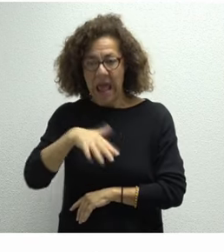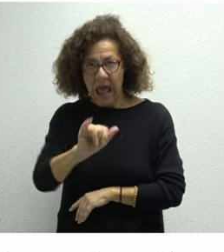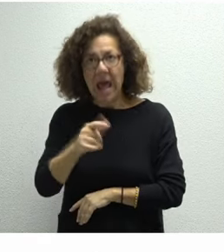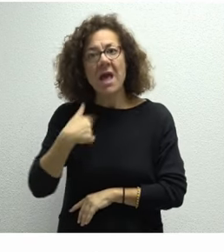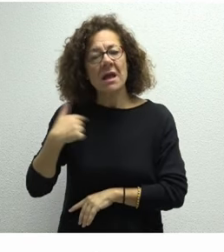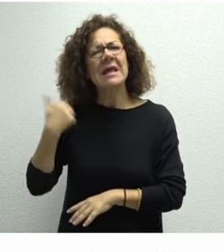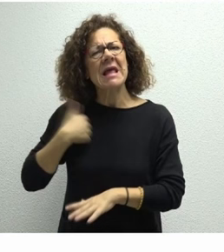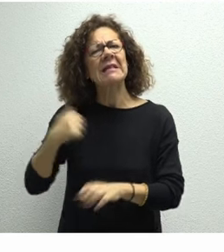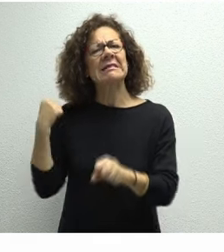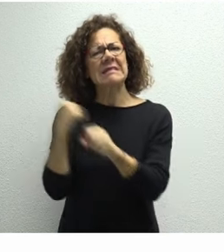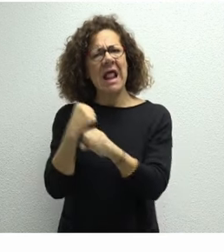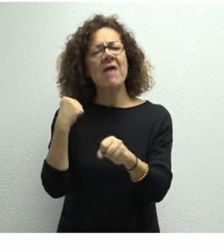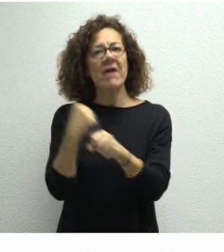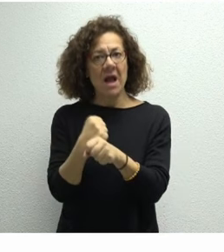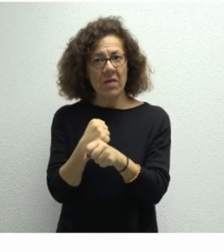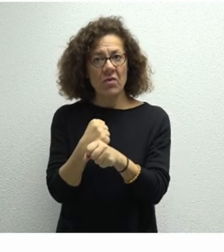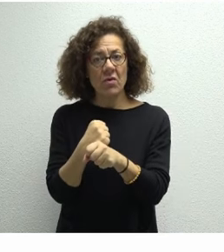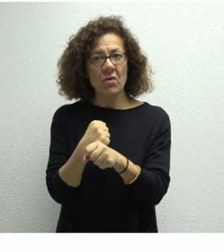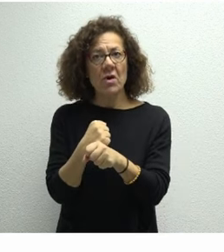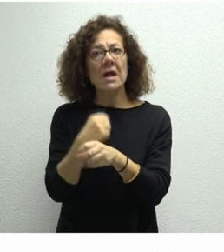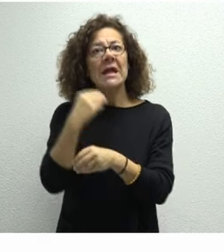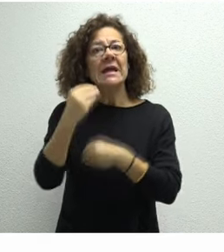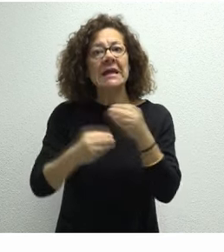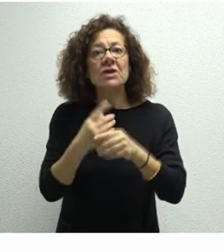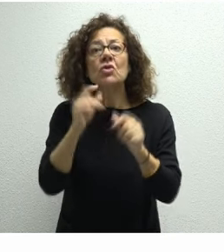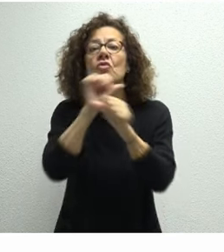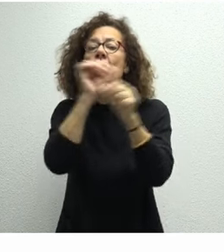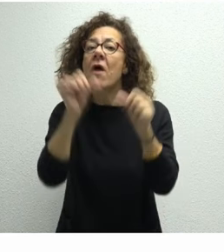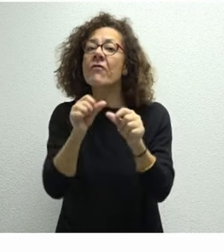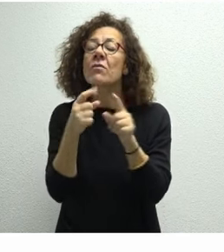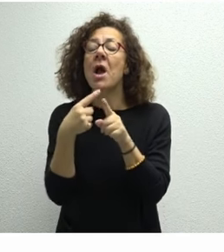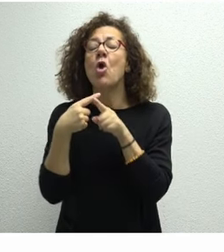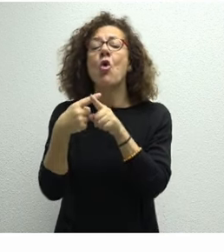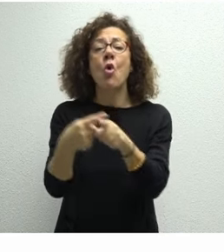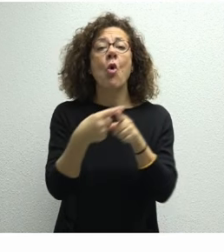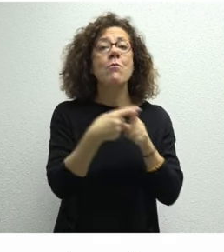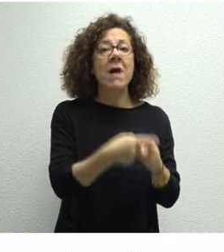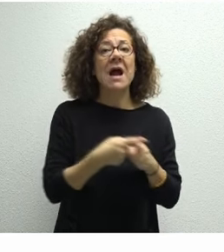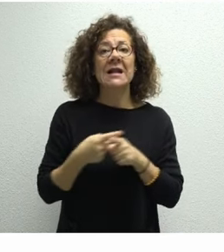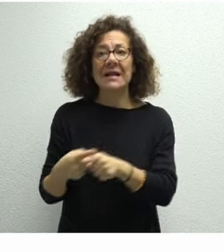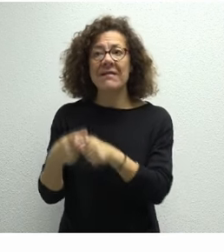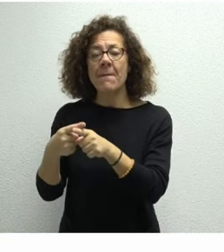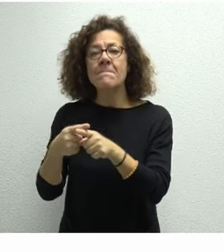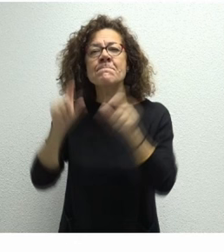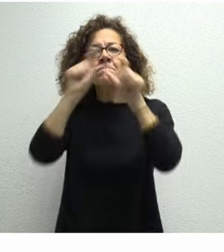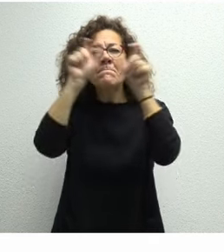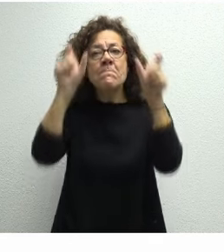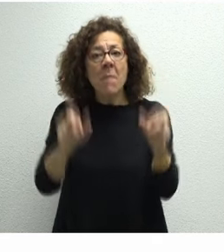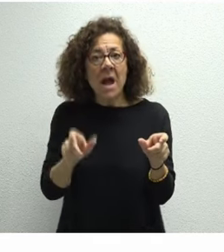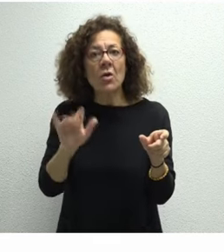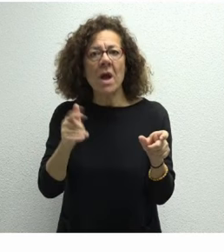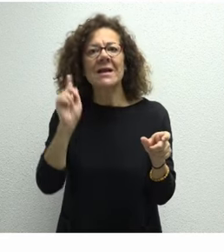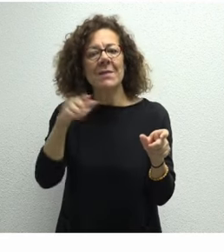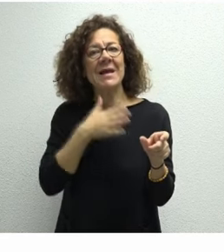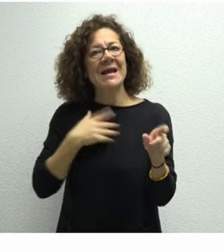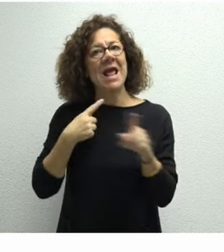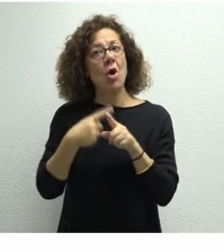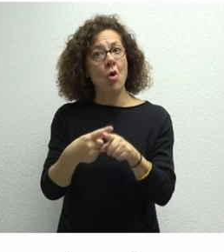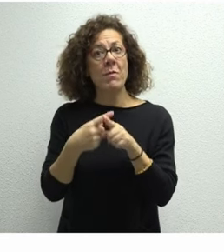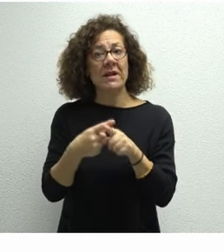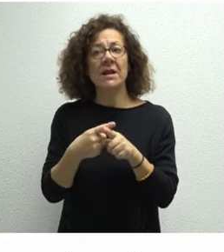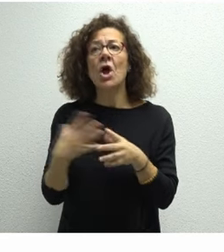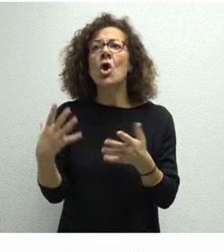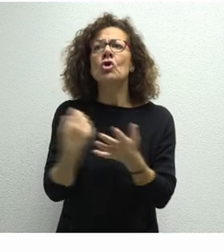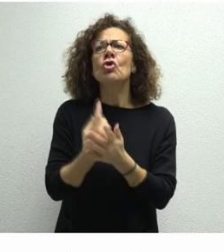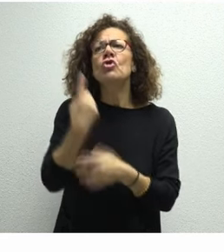hemos trabajado y y hecho de manera muy compartida tienen un marco que también quería compartir con todos vosotros no todo